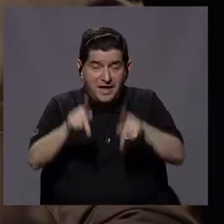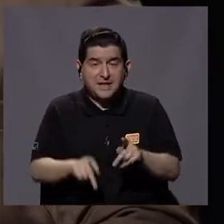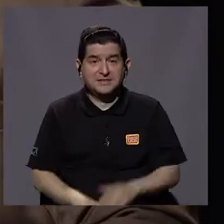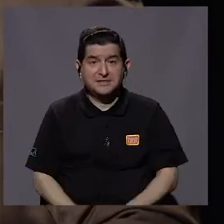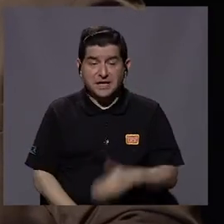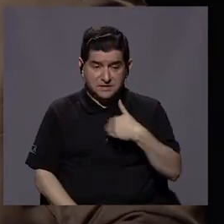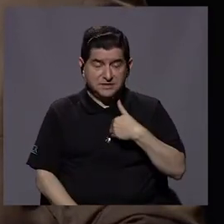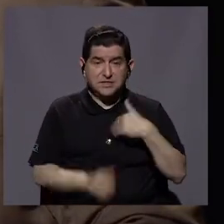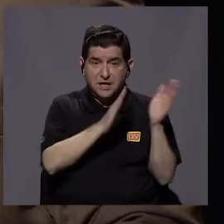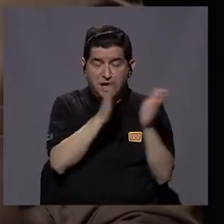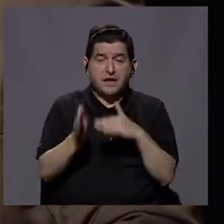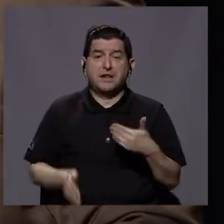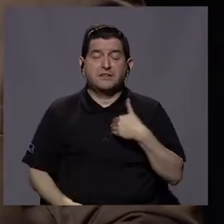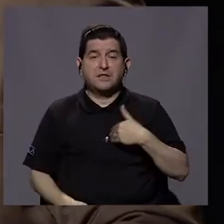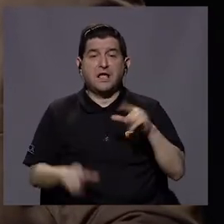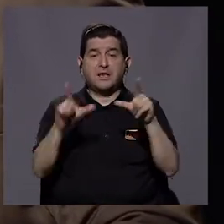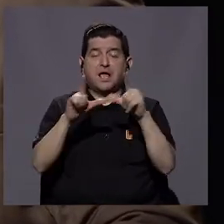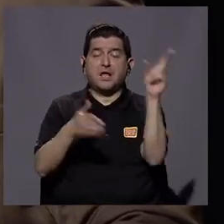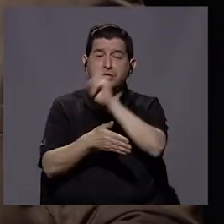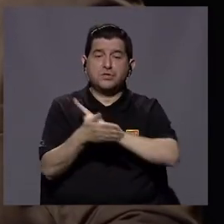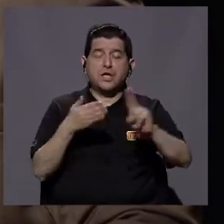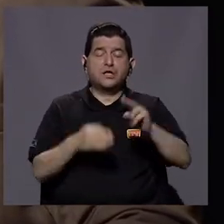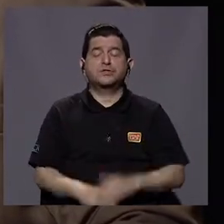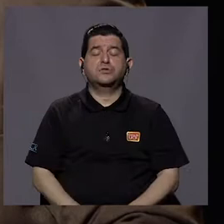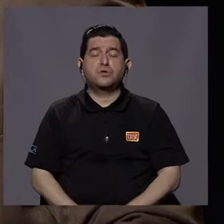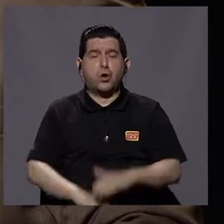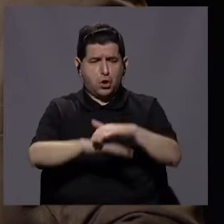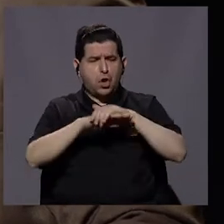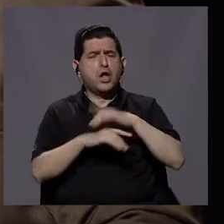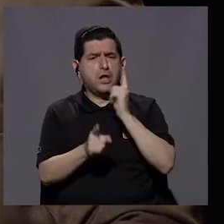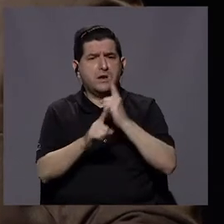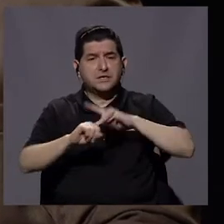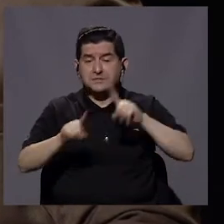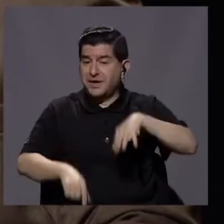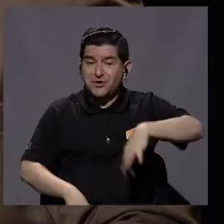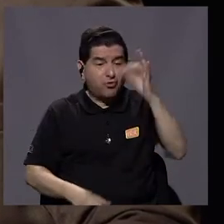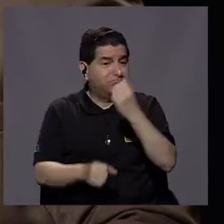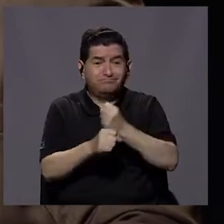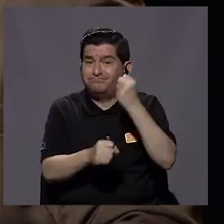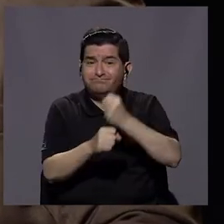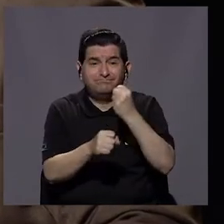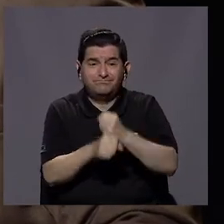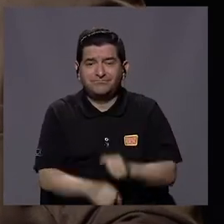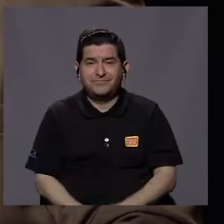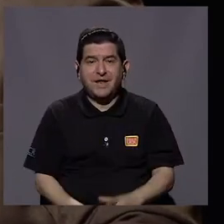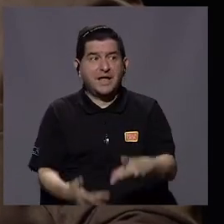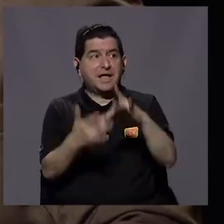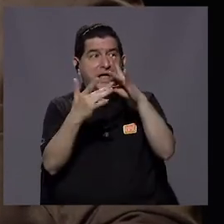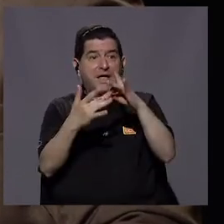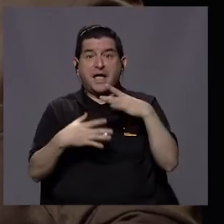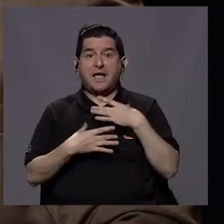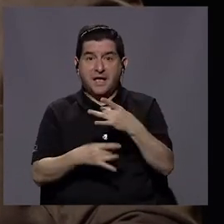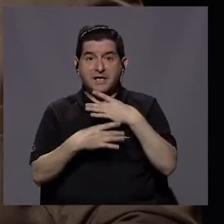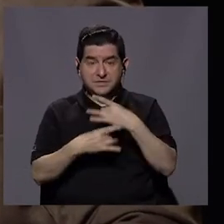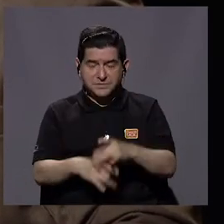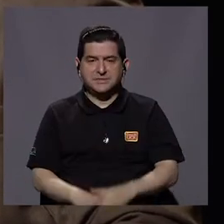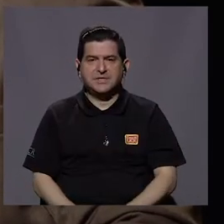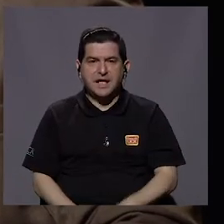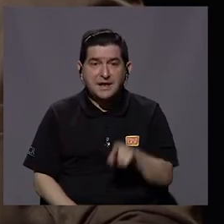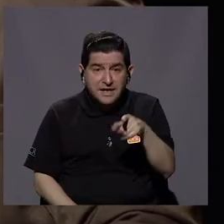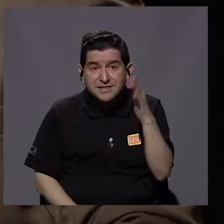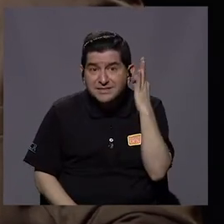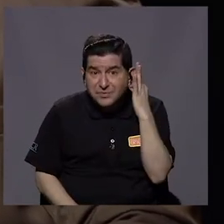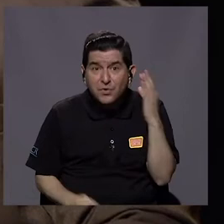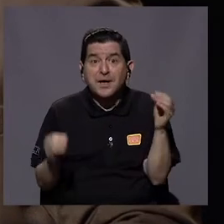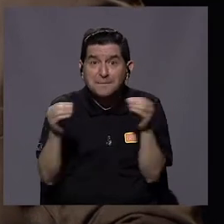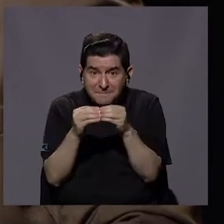son formadas, tienen título universitario, tienen un nivel de inglés adecuado, pero no encuentran trabajo. Y eso es particularmente interesante. Porque ¿y se suma cuando son mujeres, Ronald?